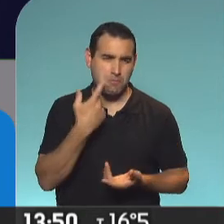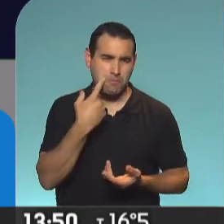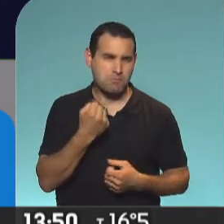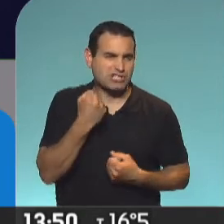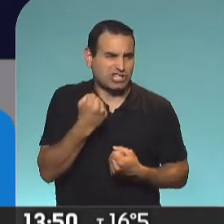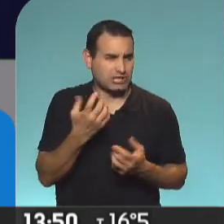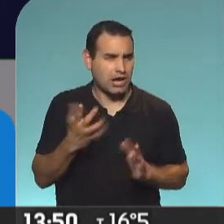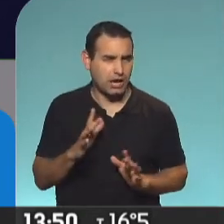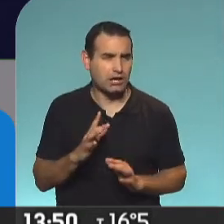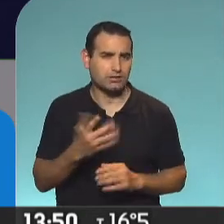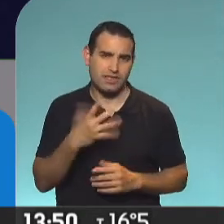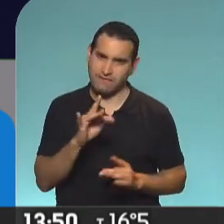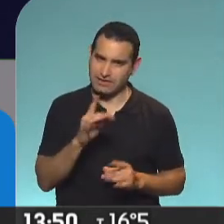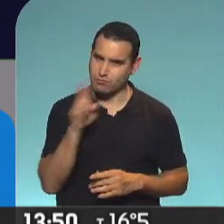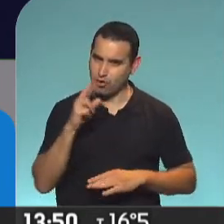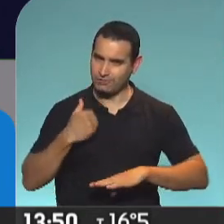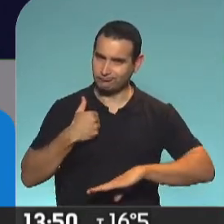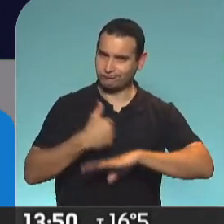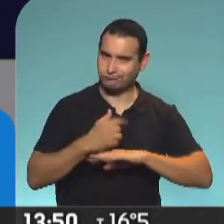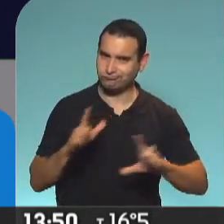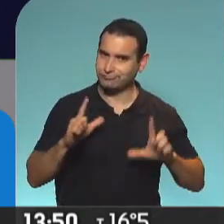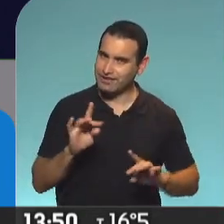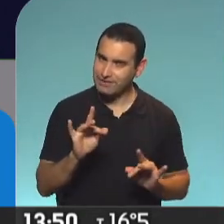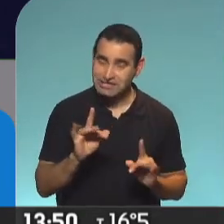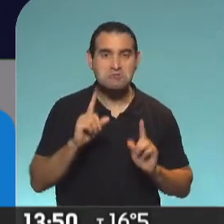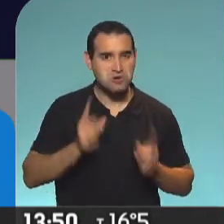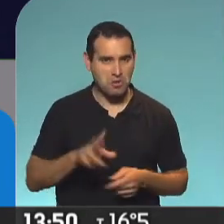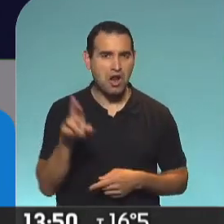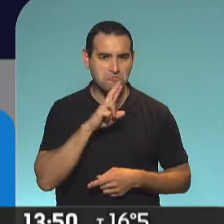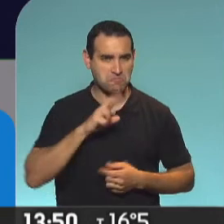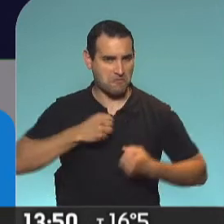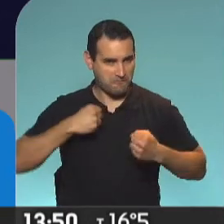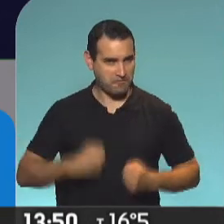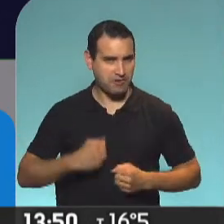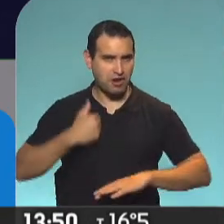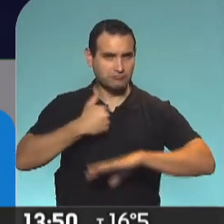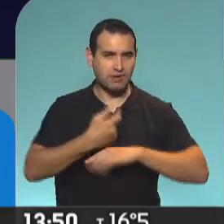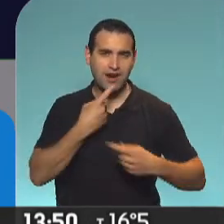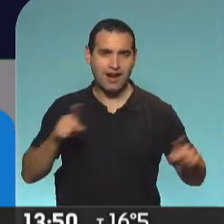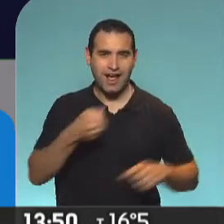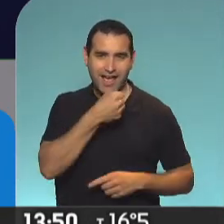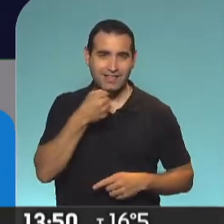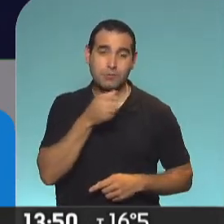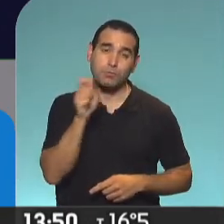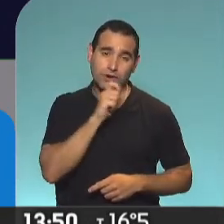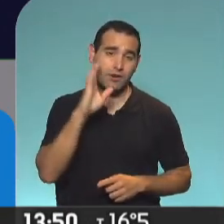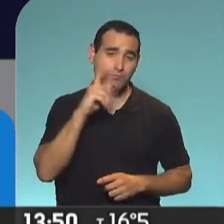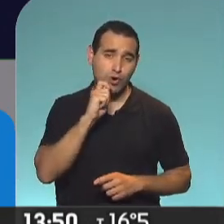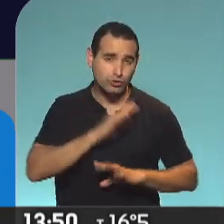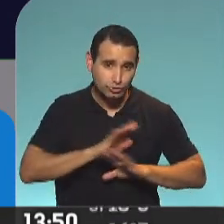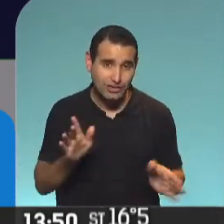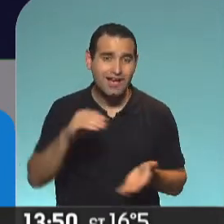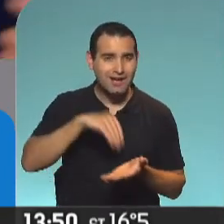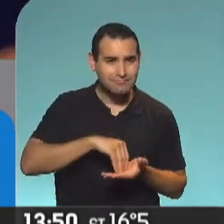ámbito muy difícil, hostil para las mujeres, ella se presentó y se plantaba en el escenario, no solo con su belleza, que escapaba, iba